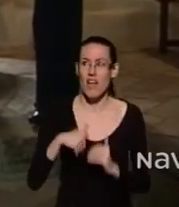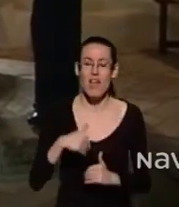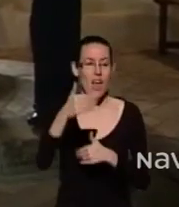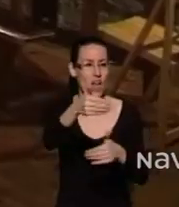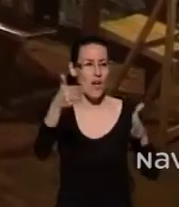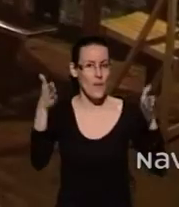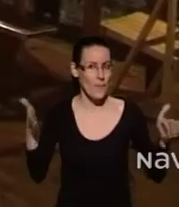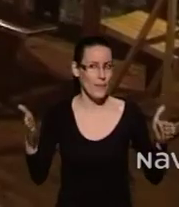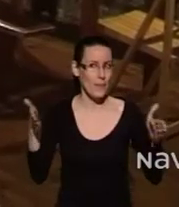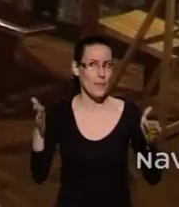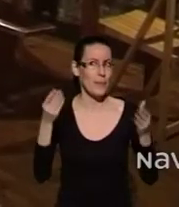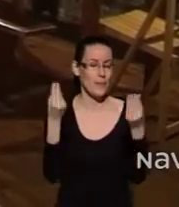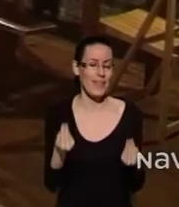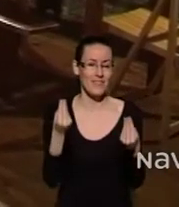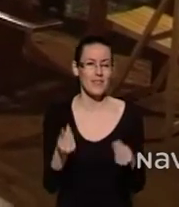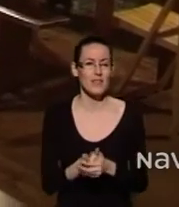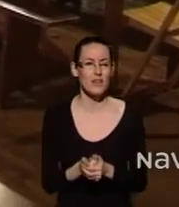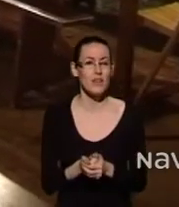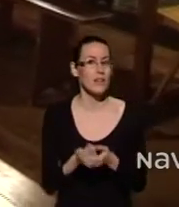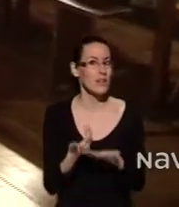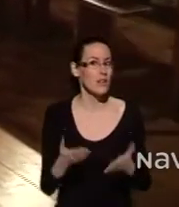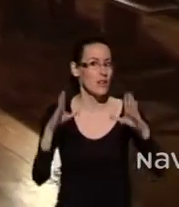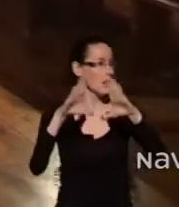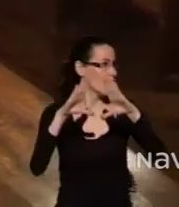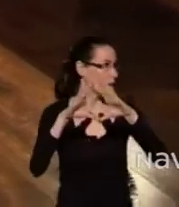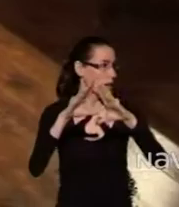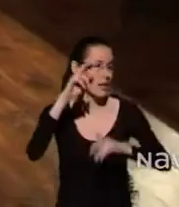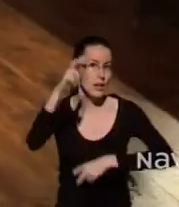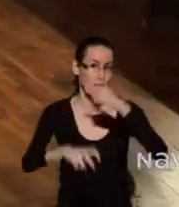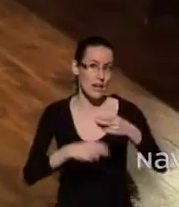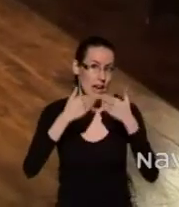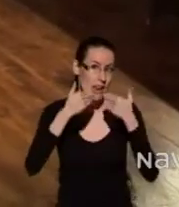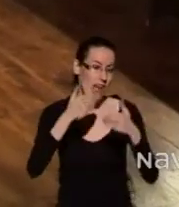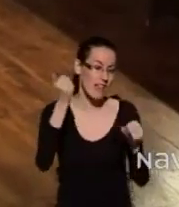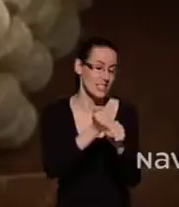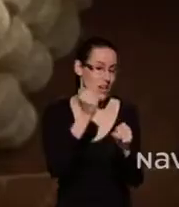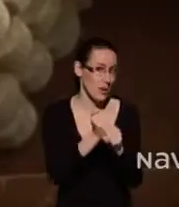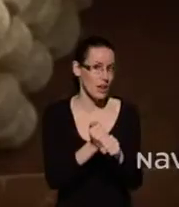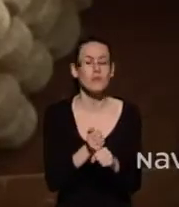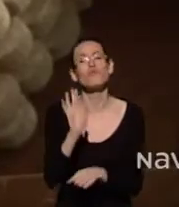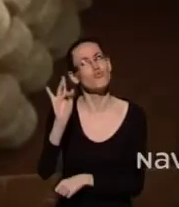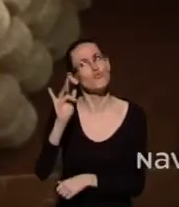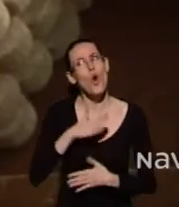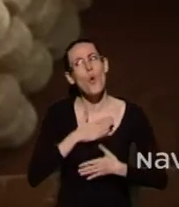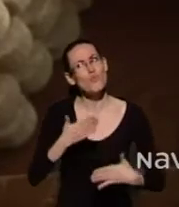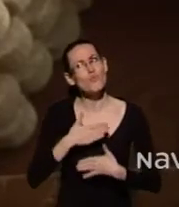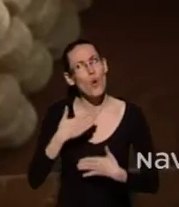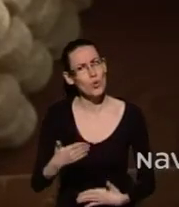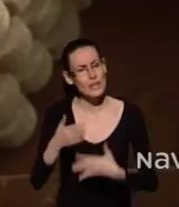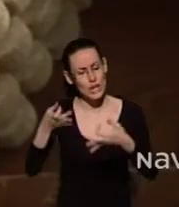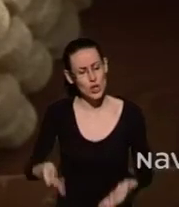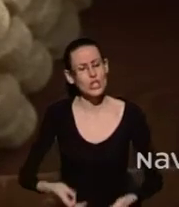gobierno de Navarra. O sea, que se ha arreglado la iglesia gracias al trabajo. Al trabajo de voluntarios, todo con voluntarios y con donativos